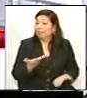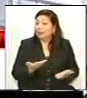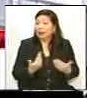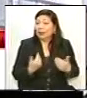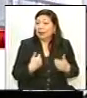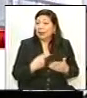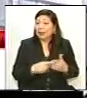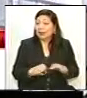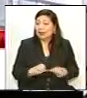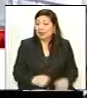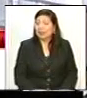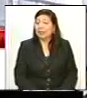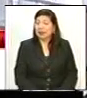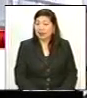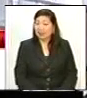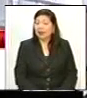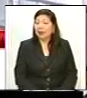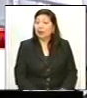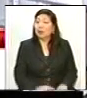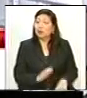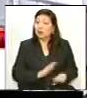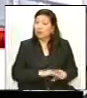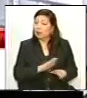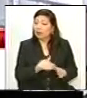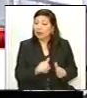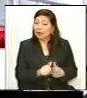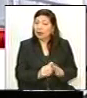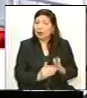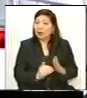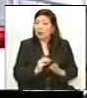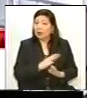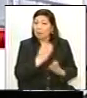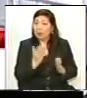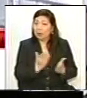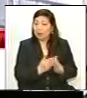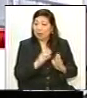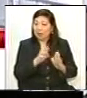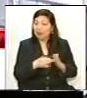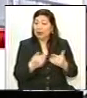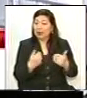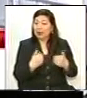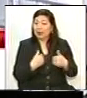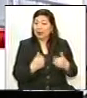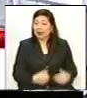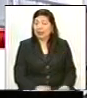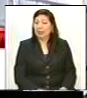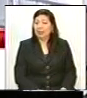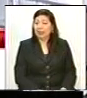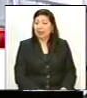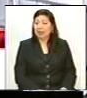tiene que hacer antes que se haga la obra? Y sobre todo, los grandes problemas de programación que tenemos, ¿no?